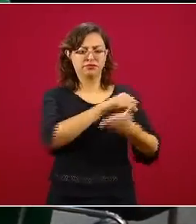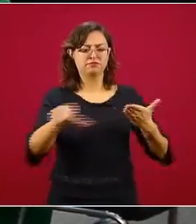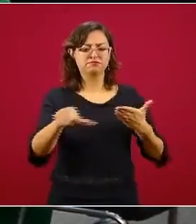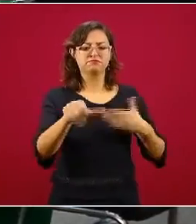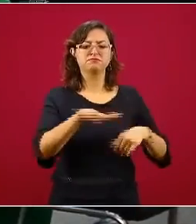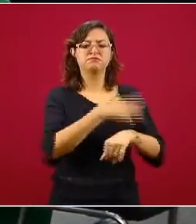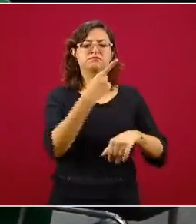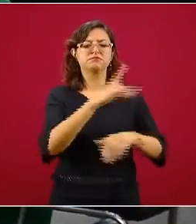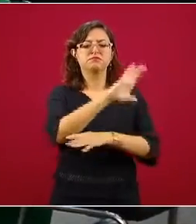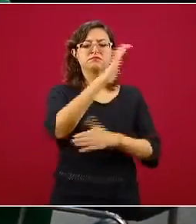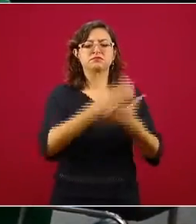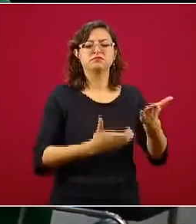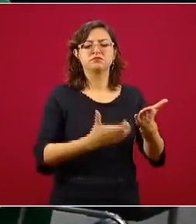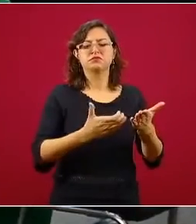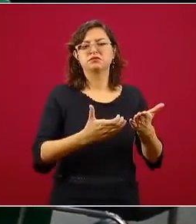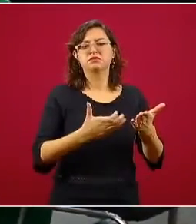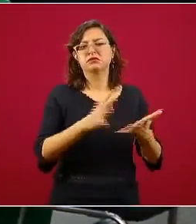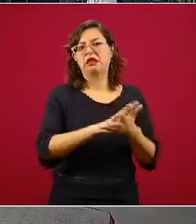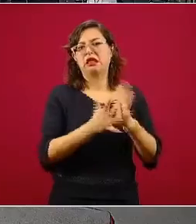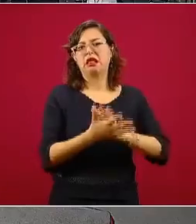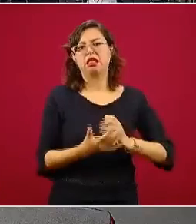los contratos de manera indebida.